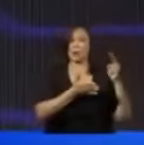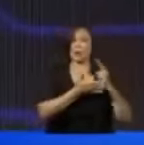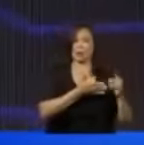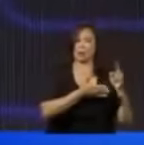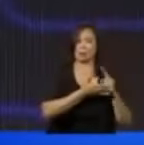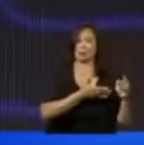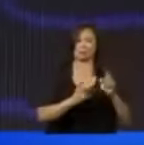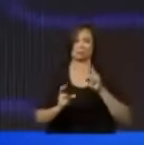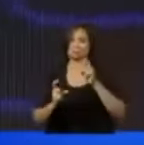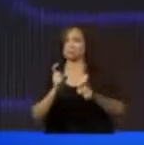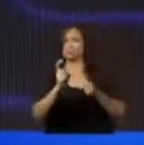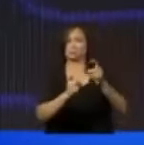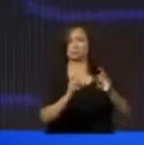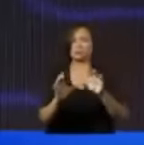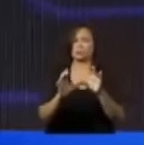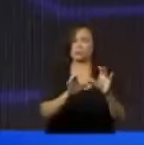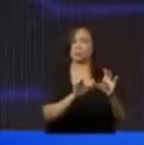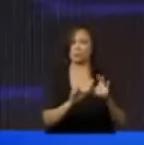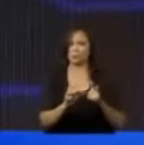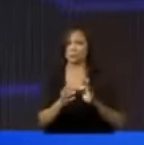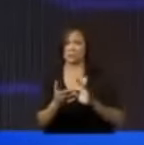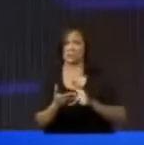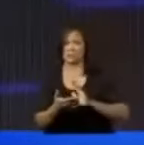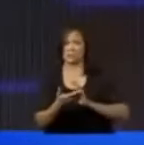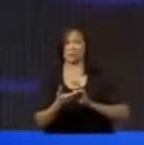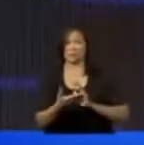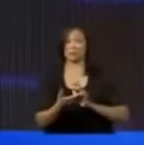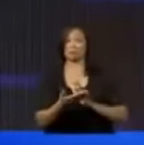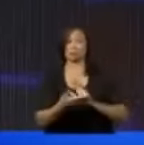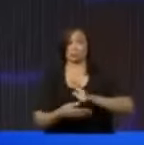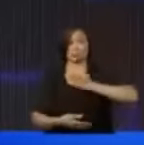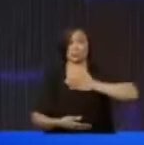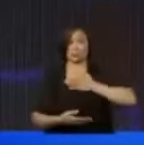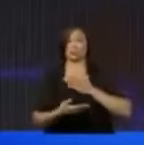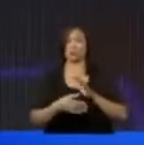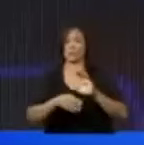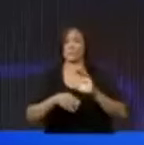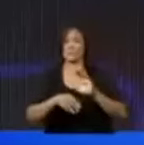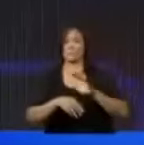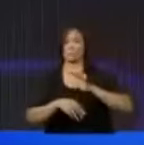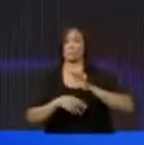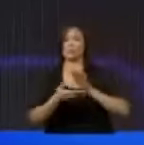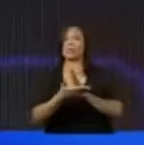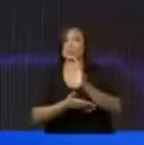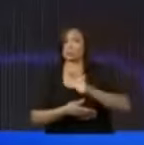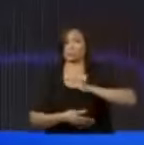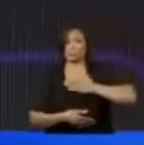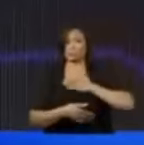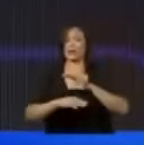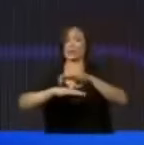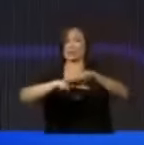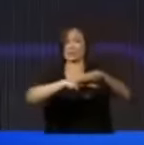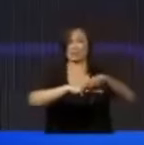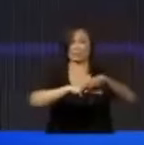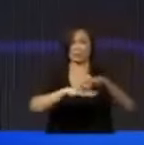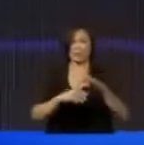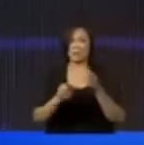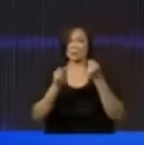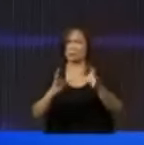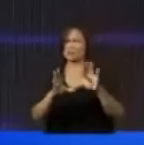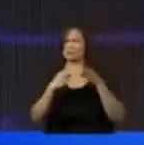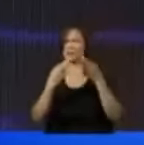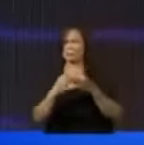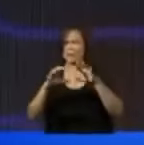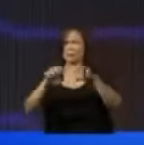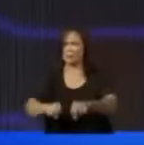hacíamos entrega de títulos de derecho de propiedad, porque ciertamente hay muchas familias que han tenido la posesión de esos terrenos